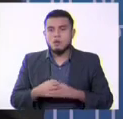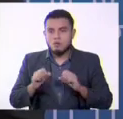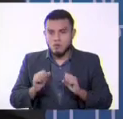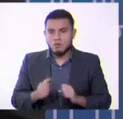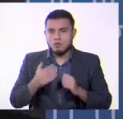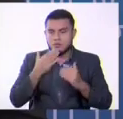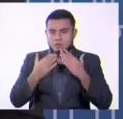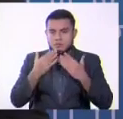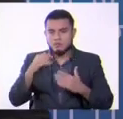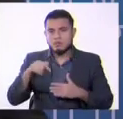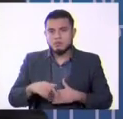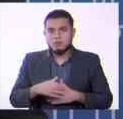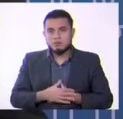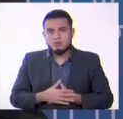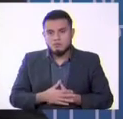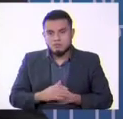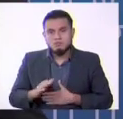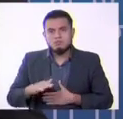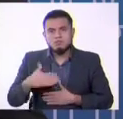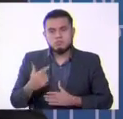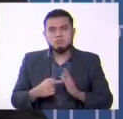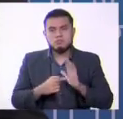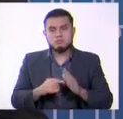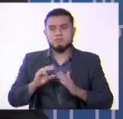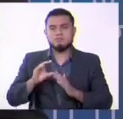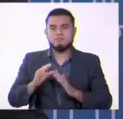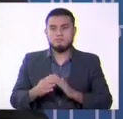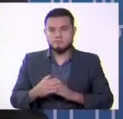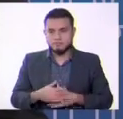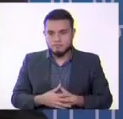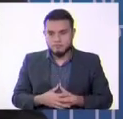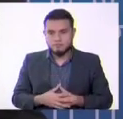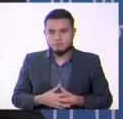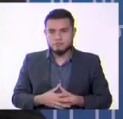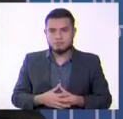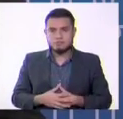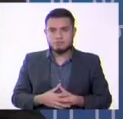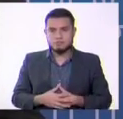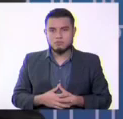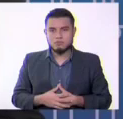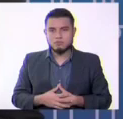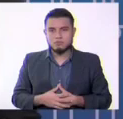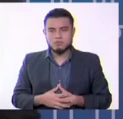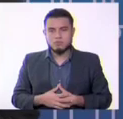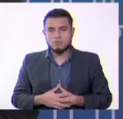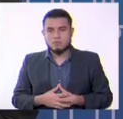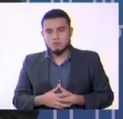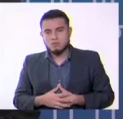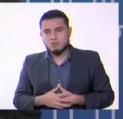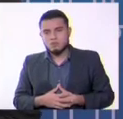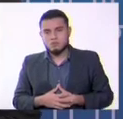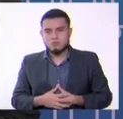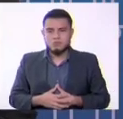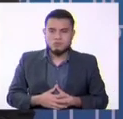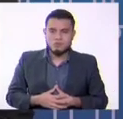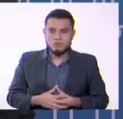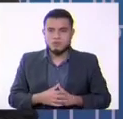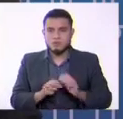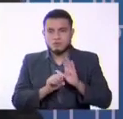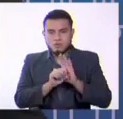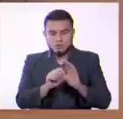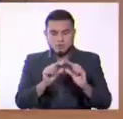este. ¿Qué representa este para la cultura? Representa una figura de grupos